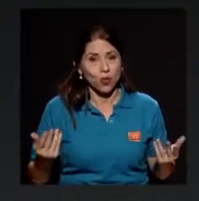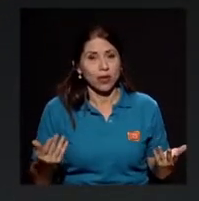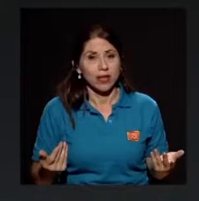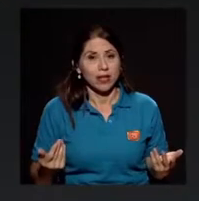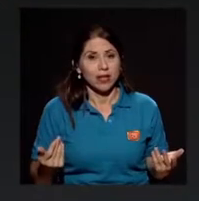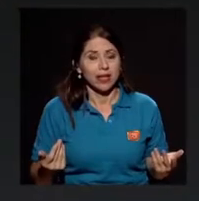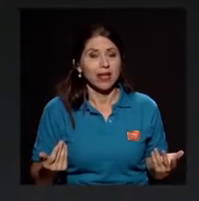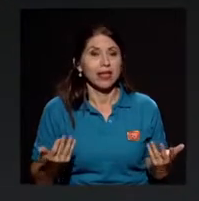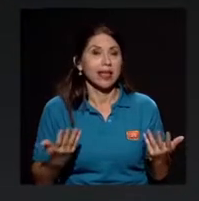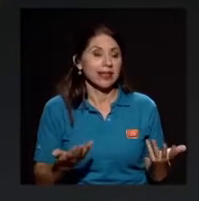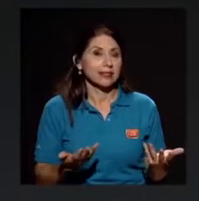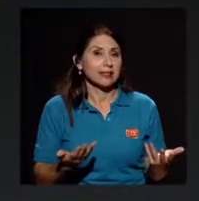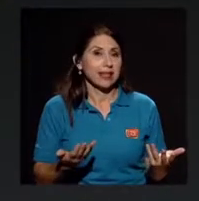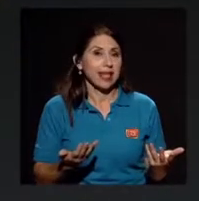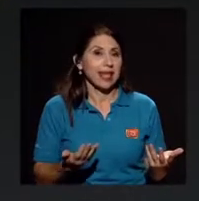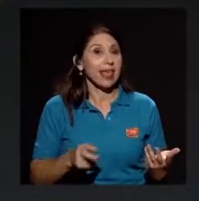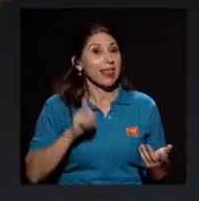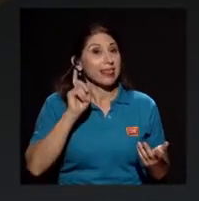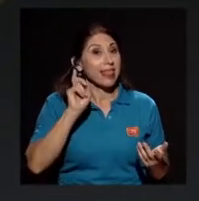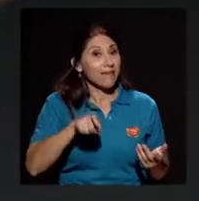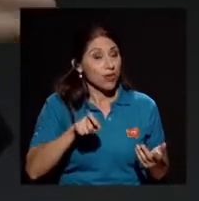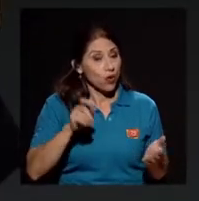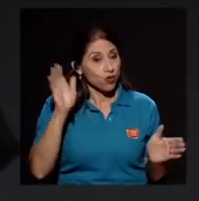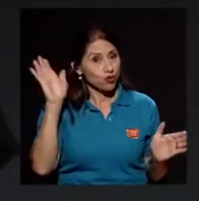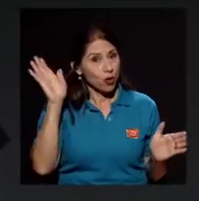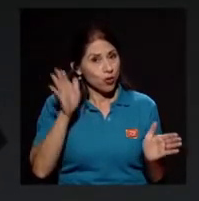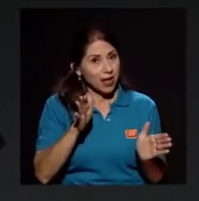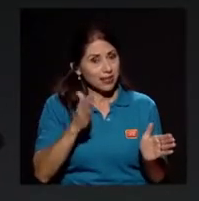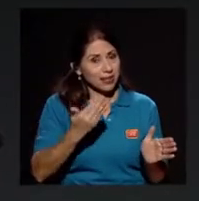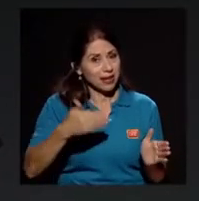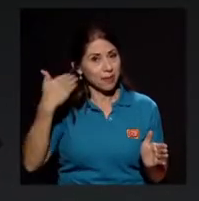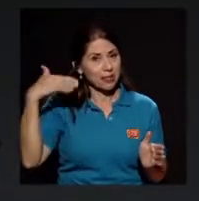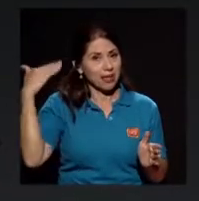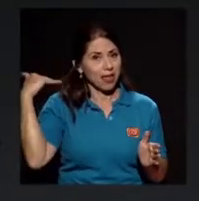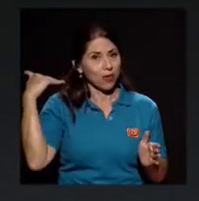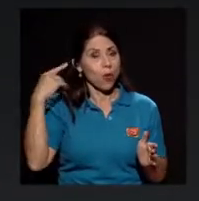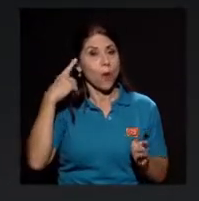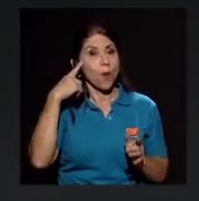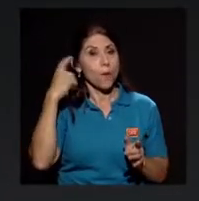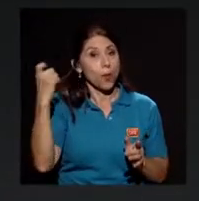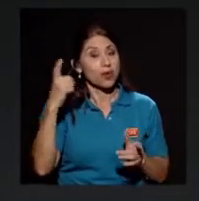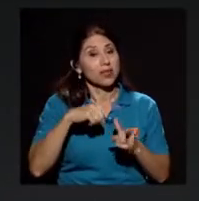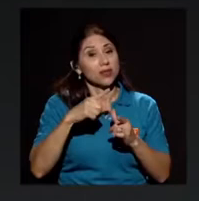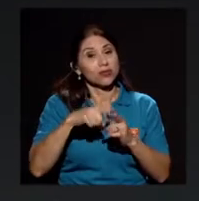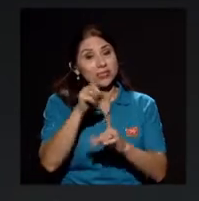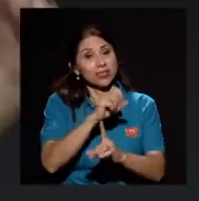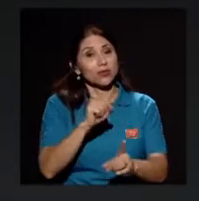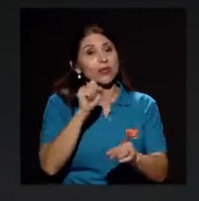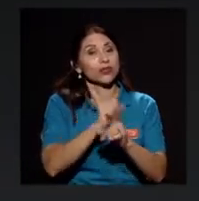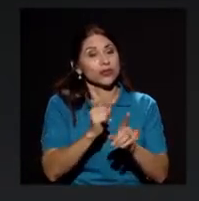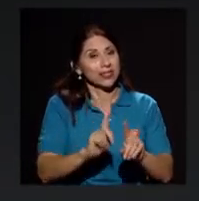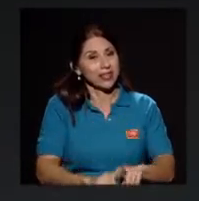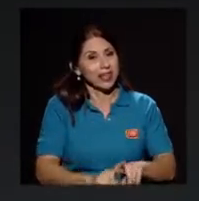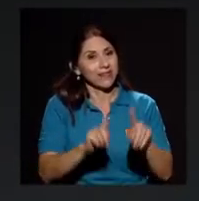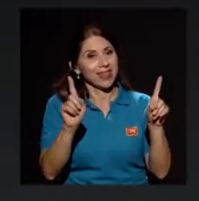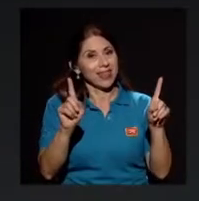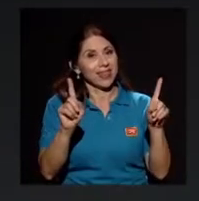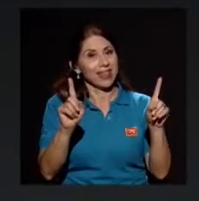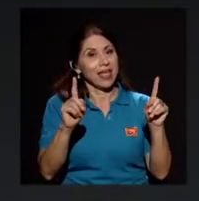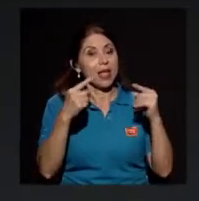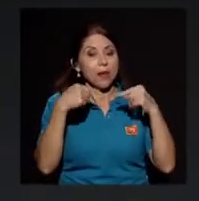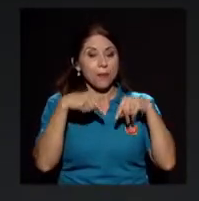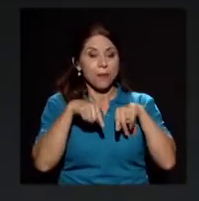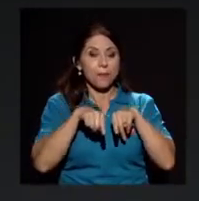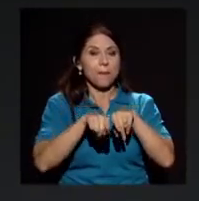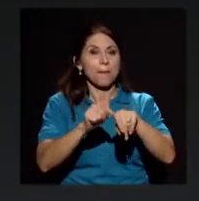de alguna manera debió recortarse en el pasado porque la situación sería diferente pero al mismo tiempo hay un velo